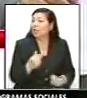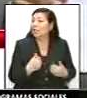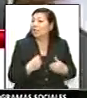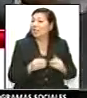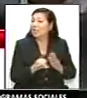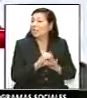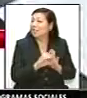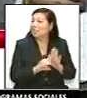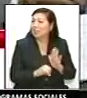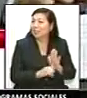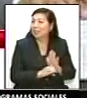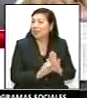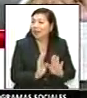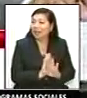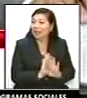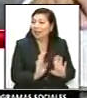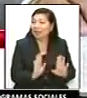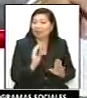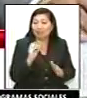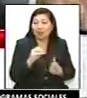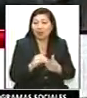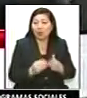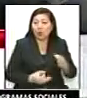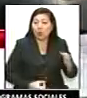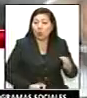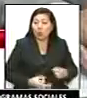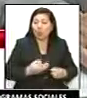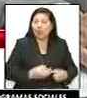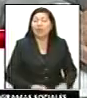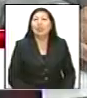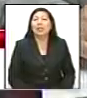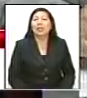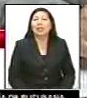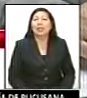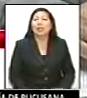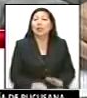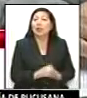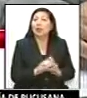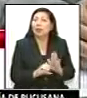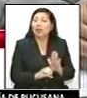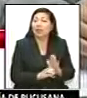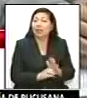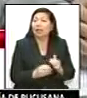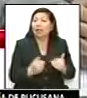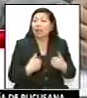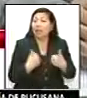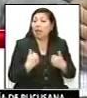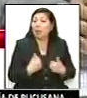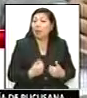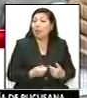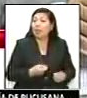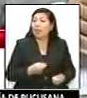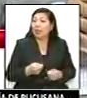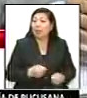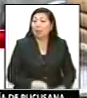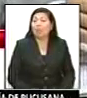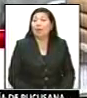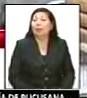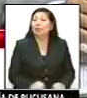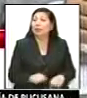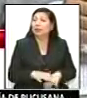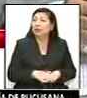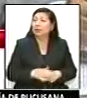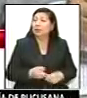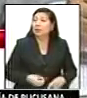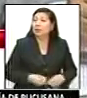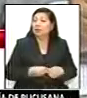constitución. Ese es el concepto jurídico que los constitucionalistas o que los abogados manejamos. Y se trata de dos